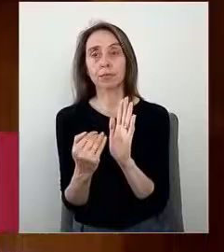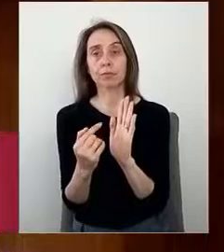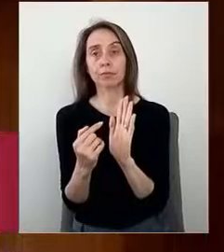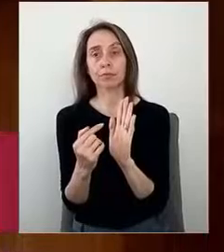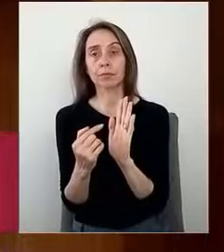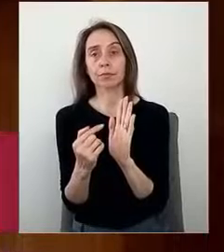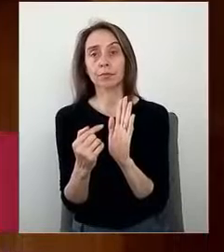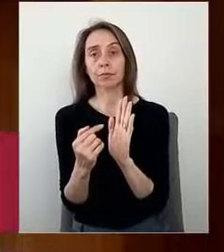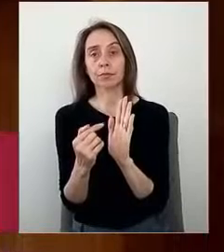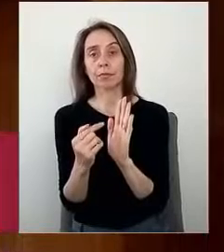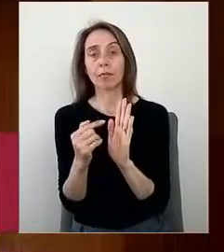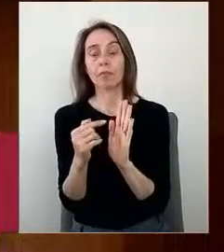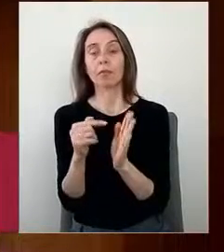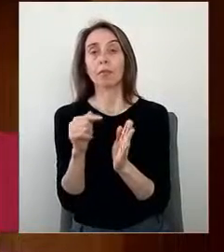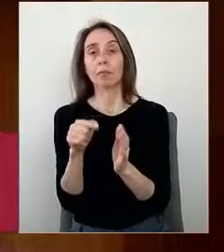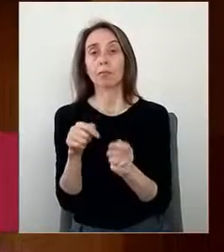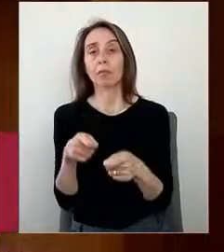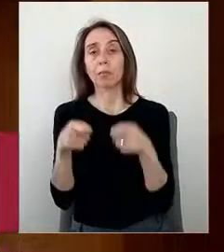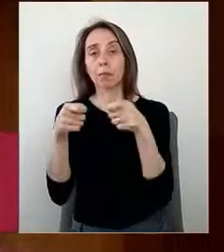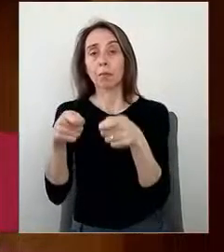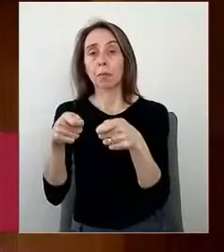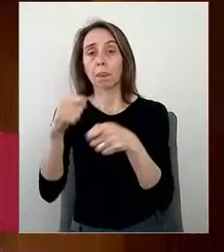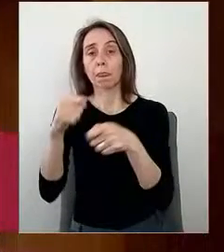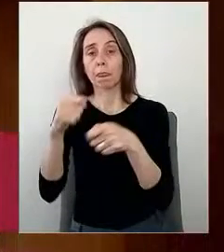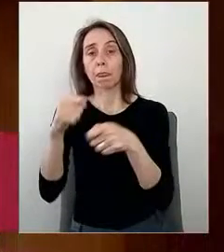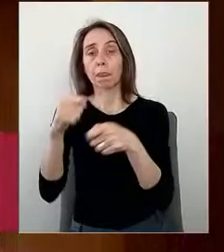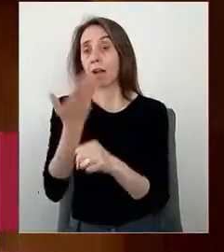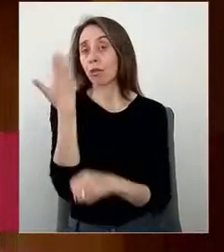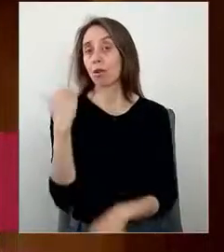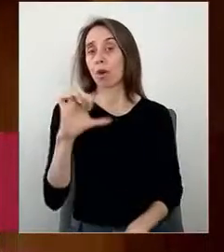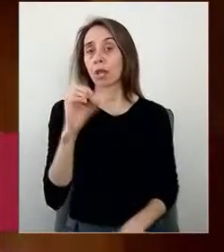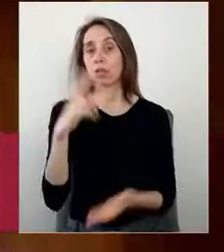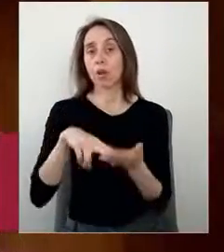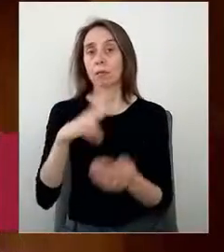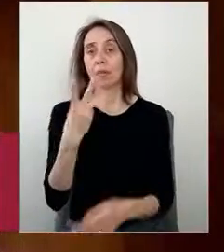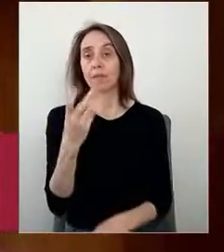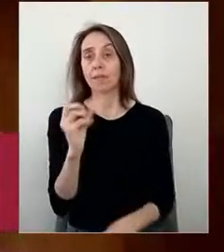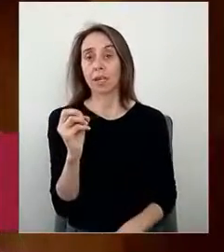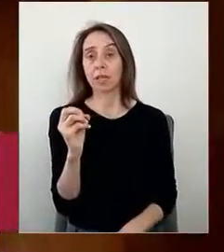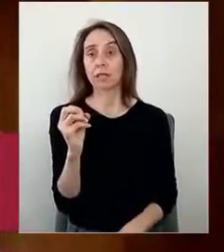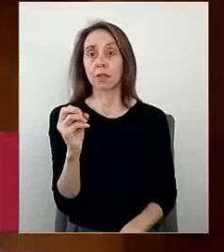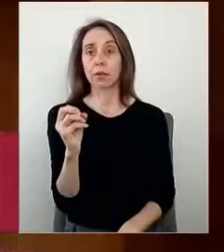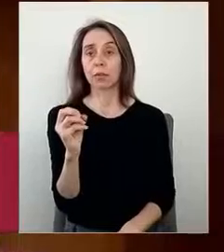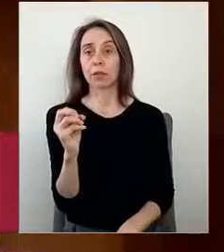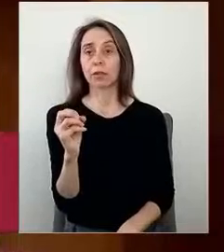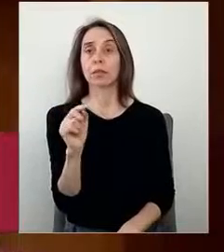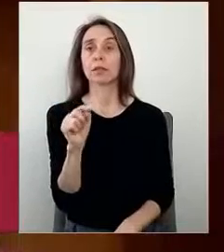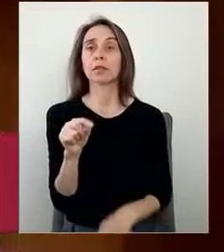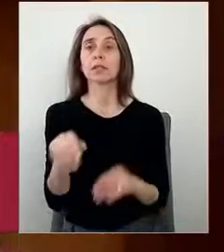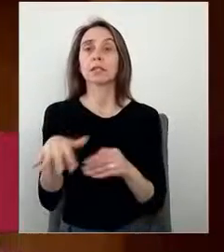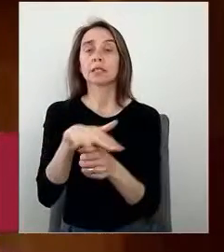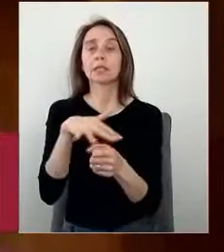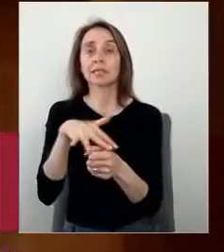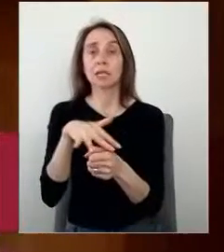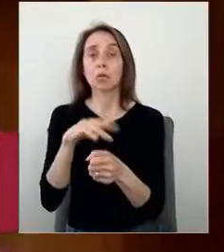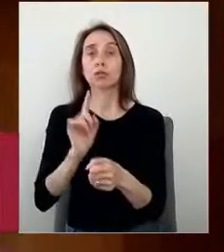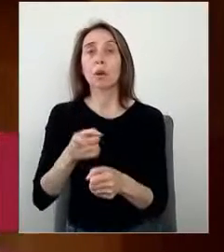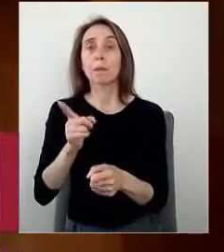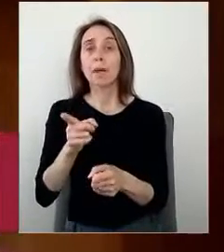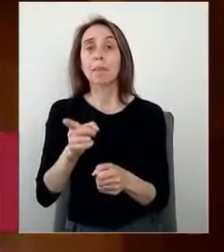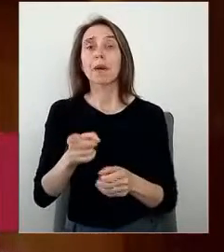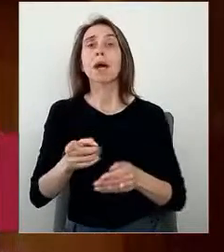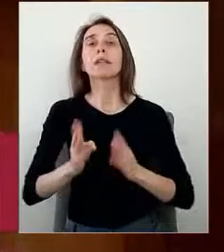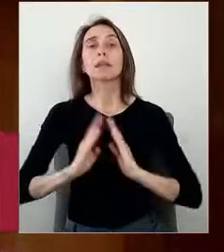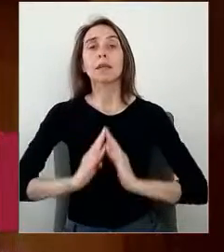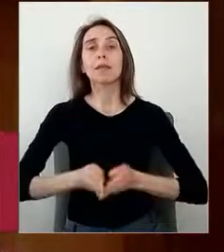ingresado en 2020, en enero de 2020, esto es una situación permanente con el transporte, sobre todo marítimo, en la región de